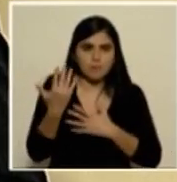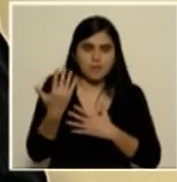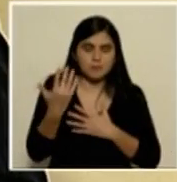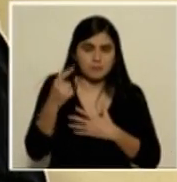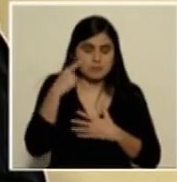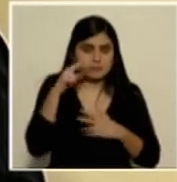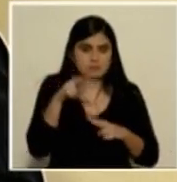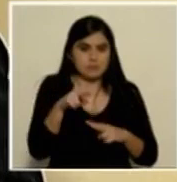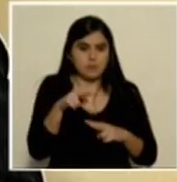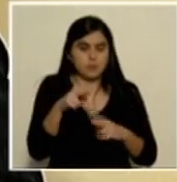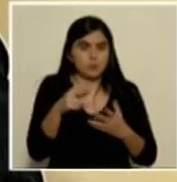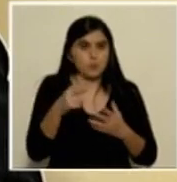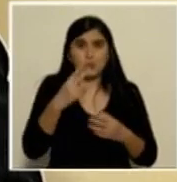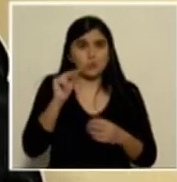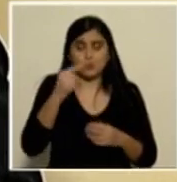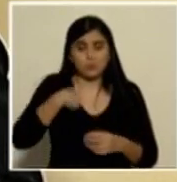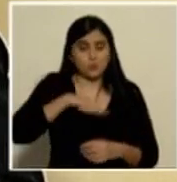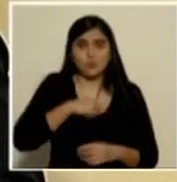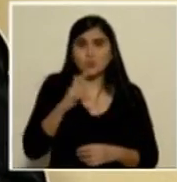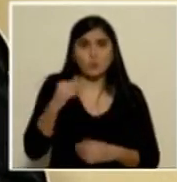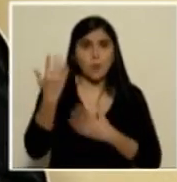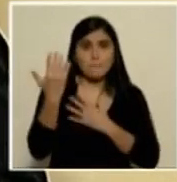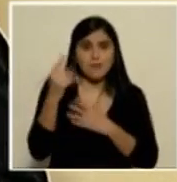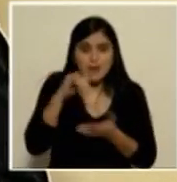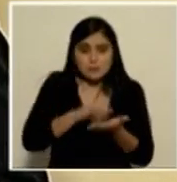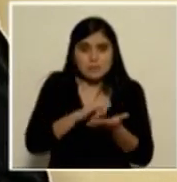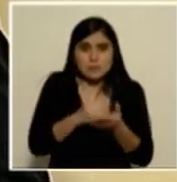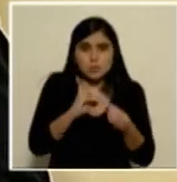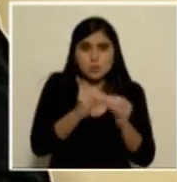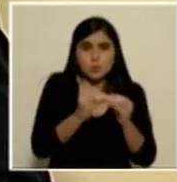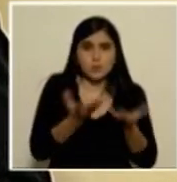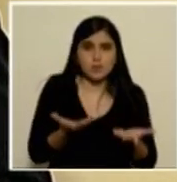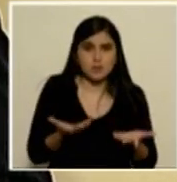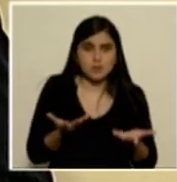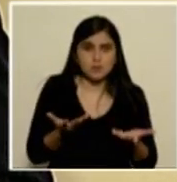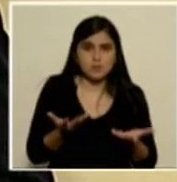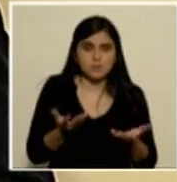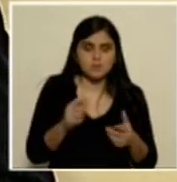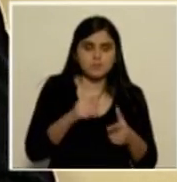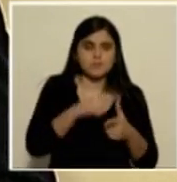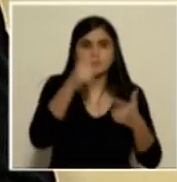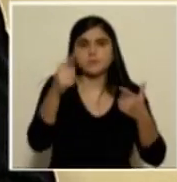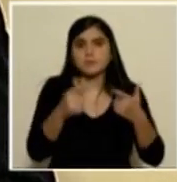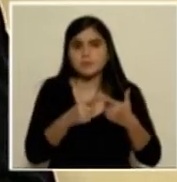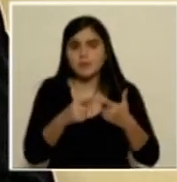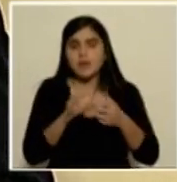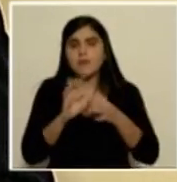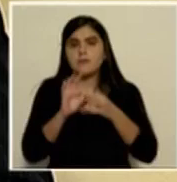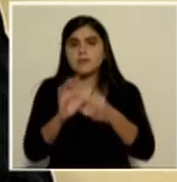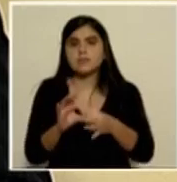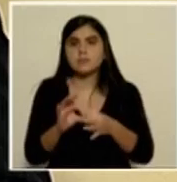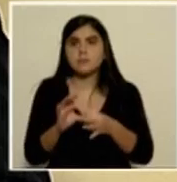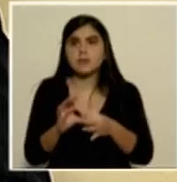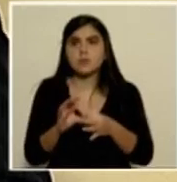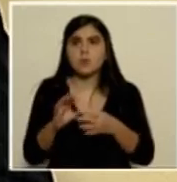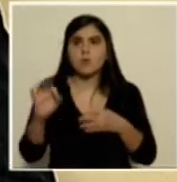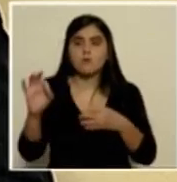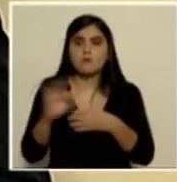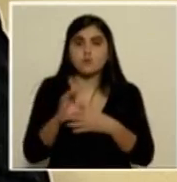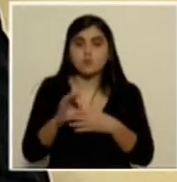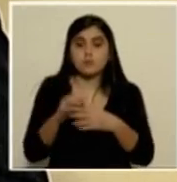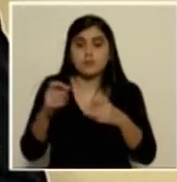era necesariamente lo esperado y se está presentando. Y con respecto a los operativos y el aumento de los casos,